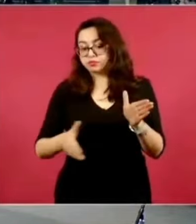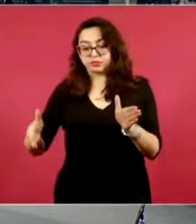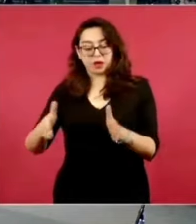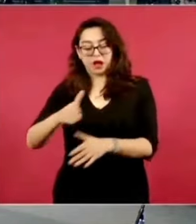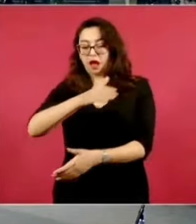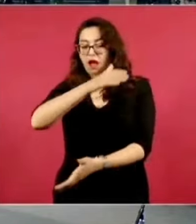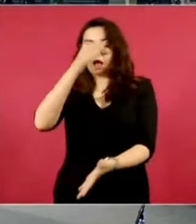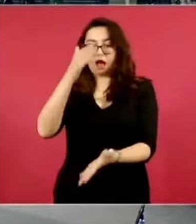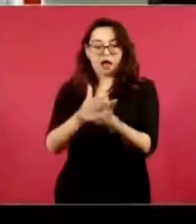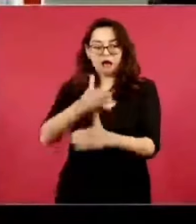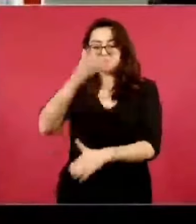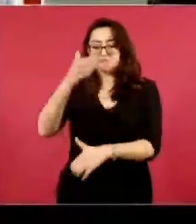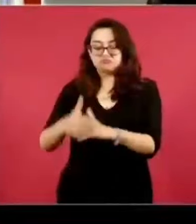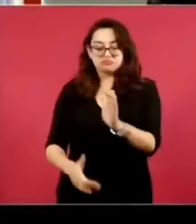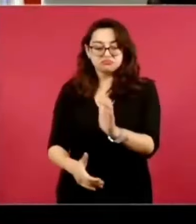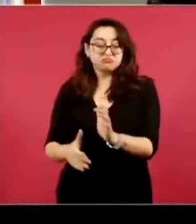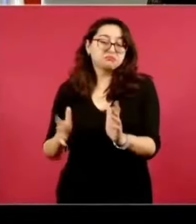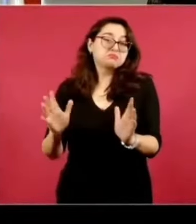si tardan 10 años,